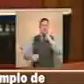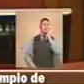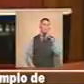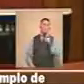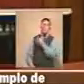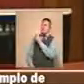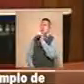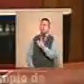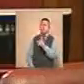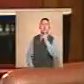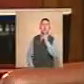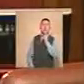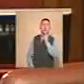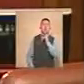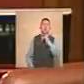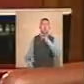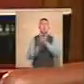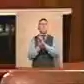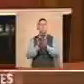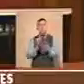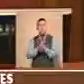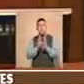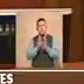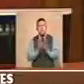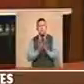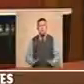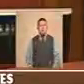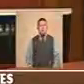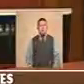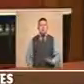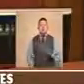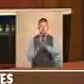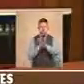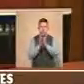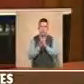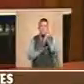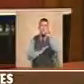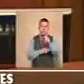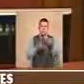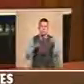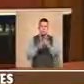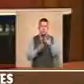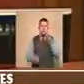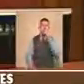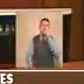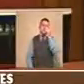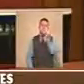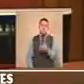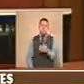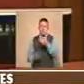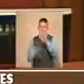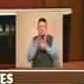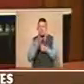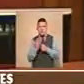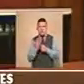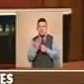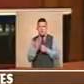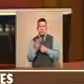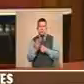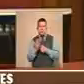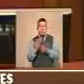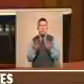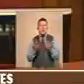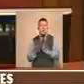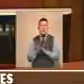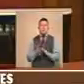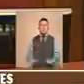aquí permanentemente, de la paz se basa también, no solamente en el papel, sino con vidas,